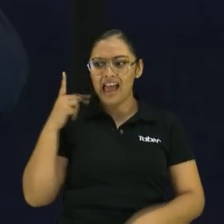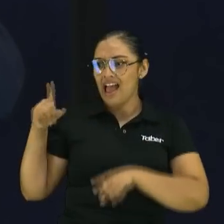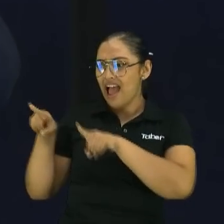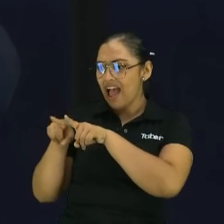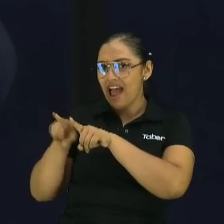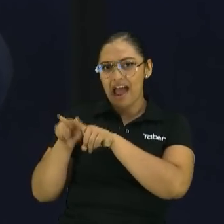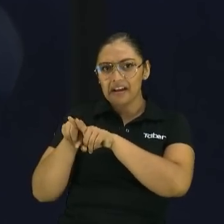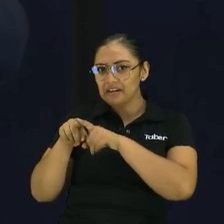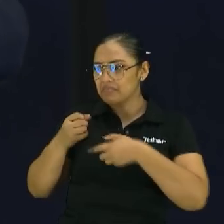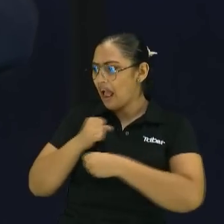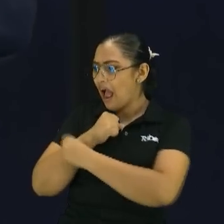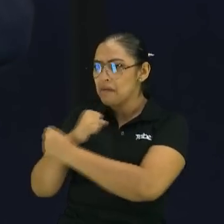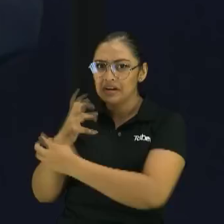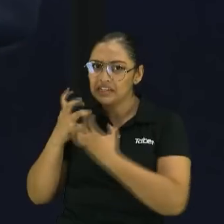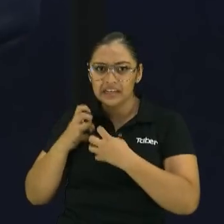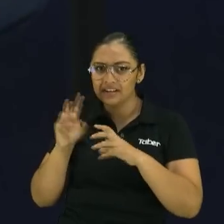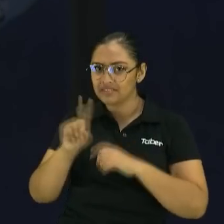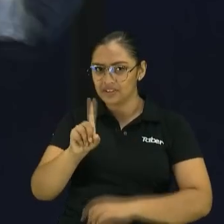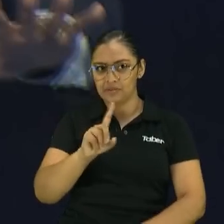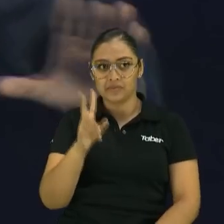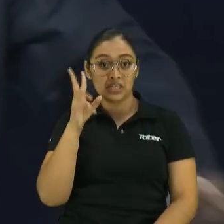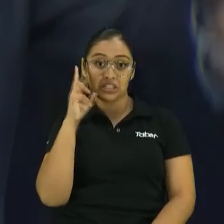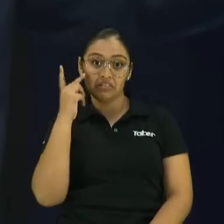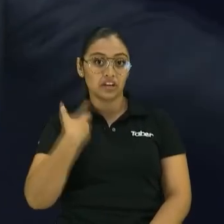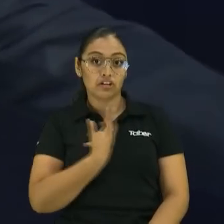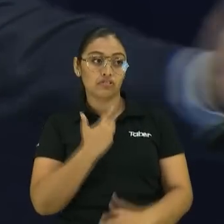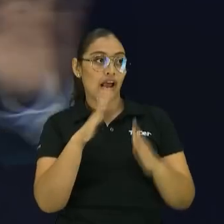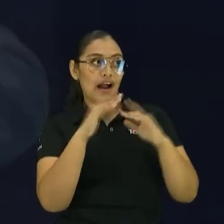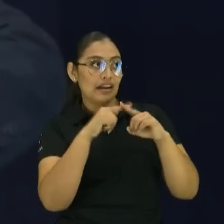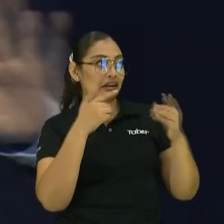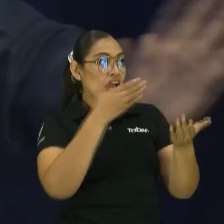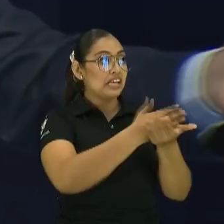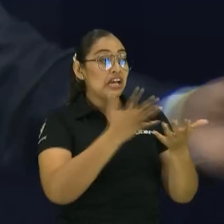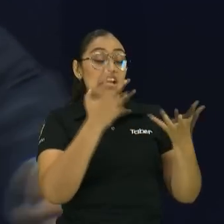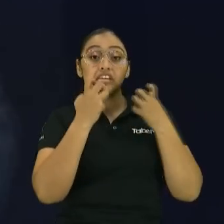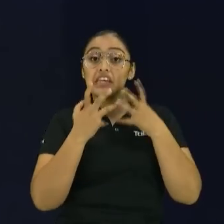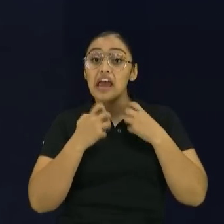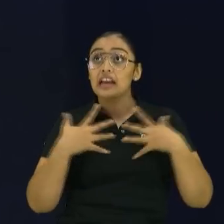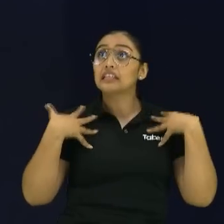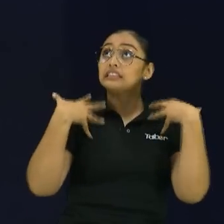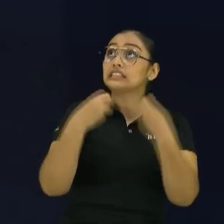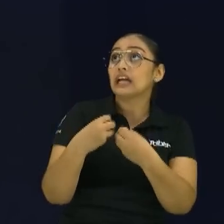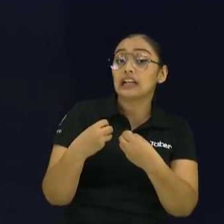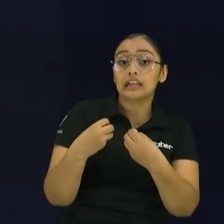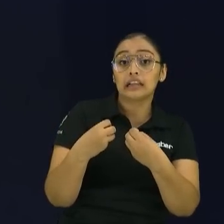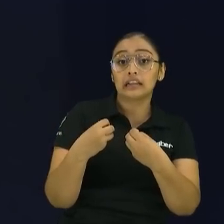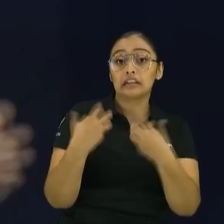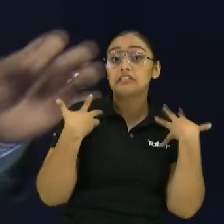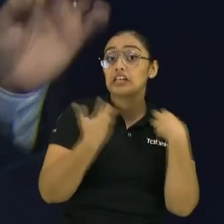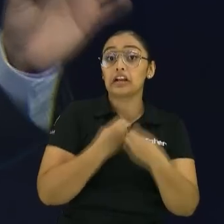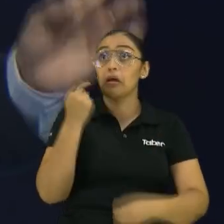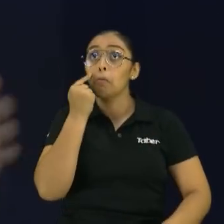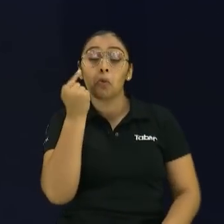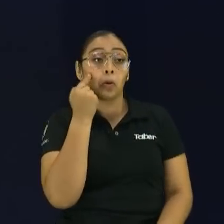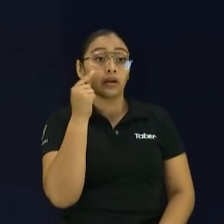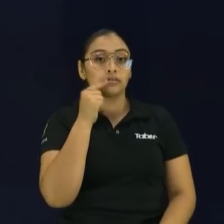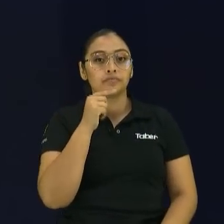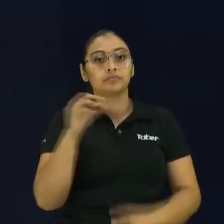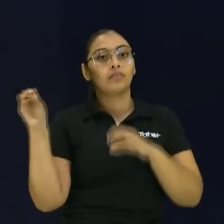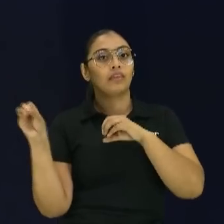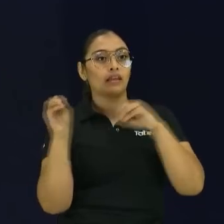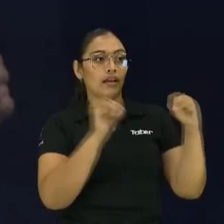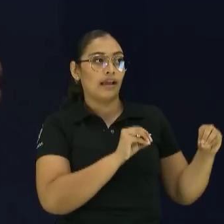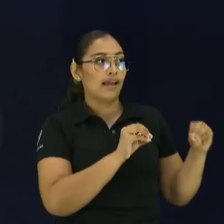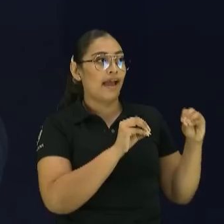no nosotros queremos venir al templo adorar cantar y hacer todo el gelengue por sanidad igualito lo dice es más lo dice era tan famosa